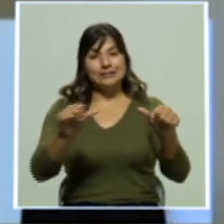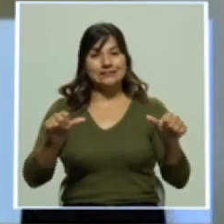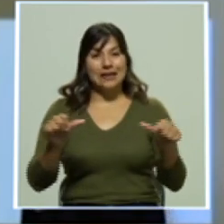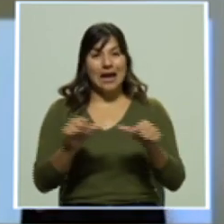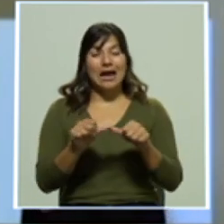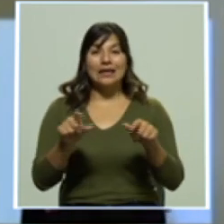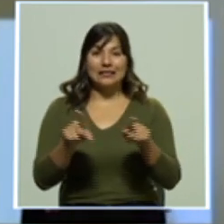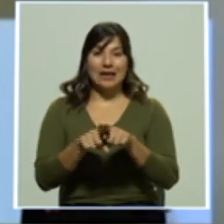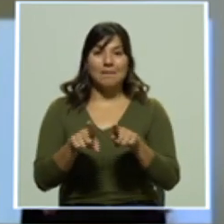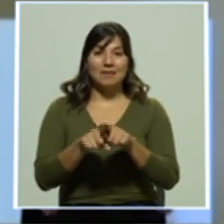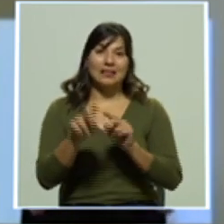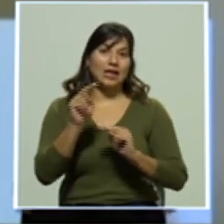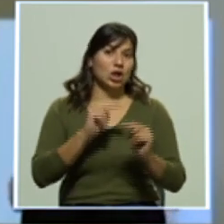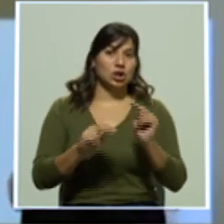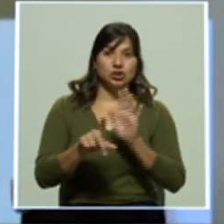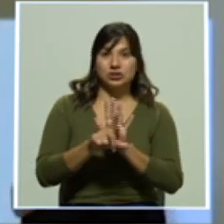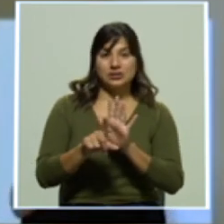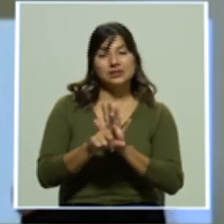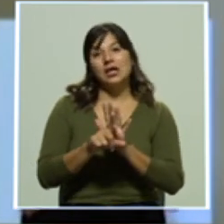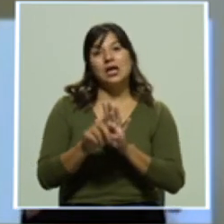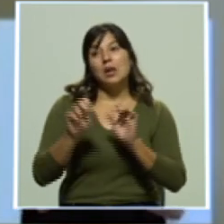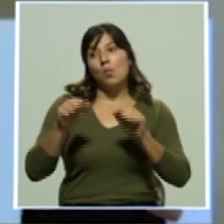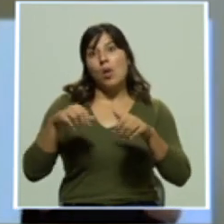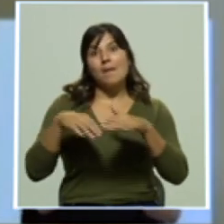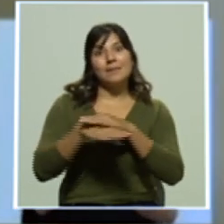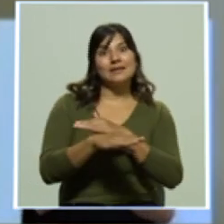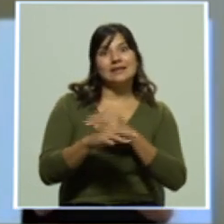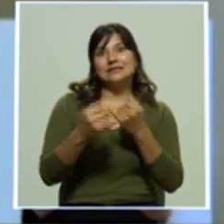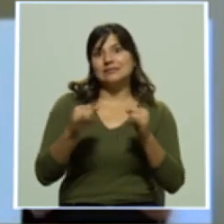de contrabando, ¿verdad?, y otras cosas que se pueden presentar al respecto. Entonces,